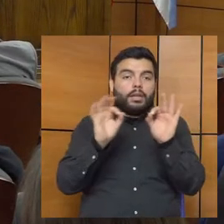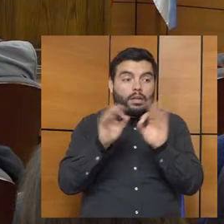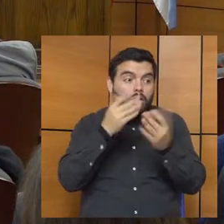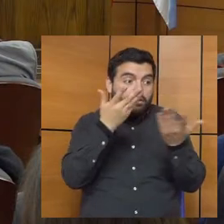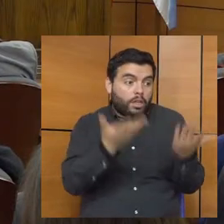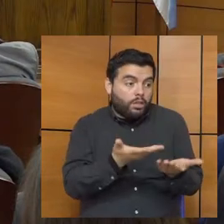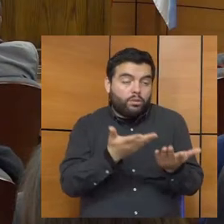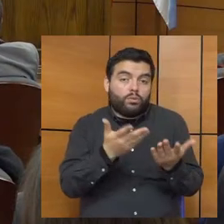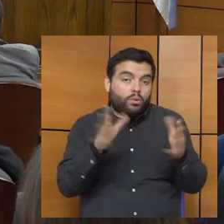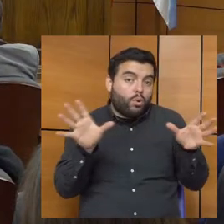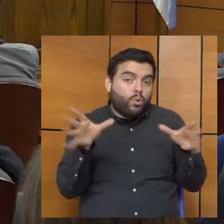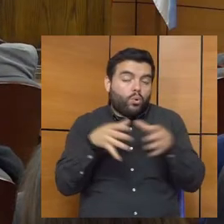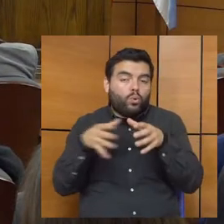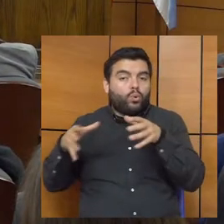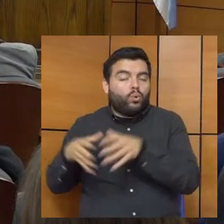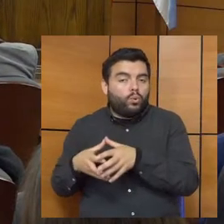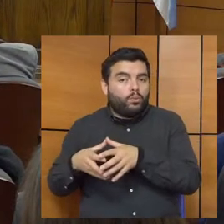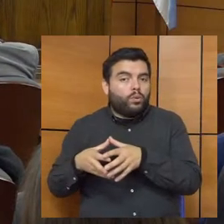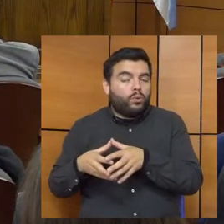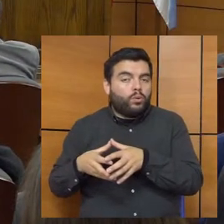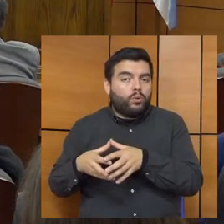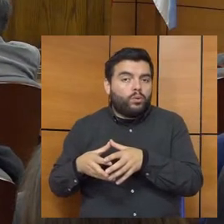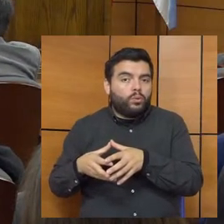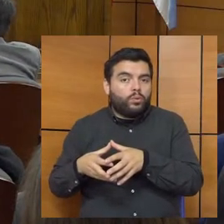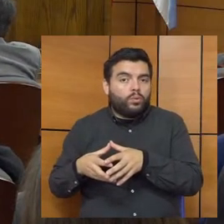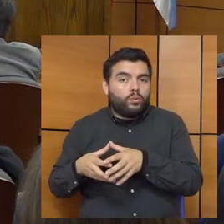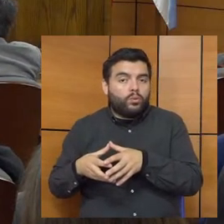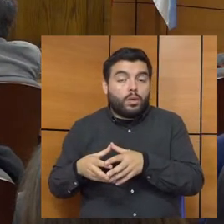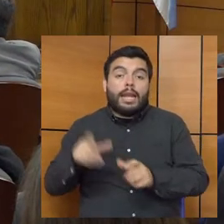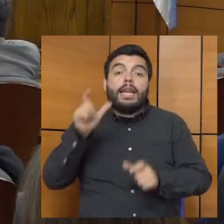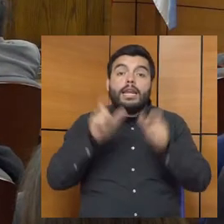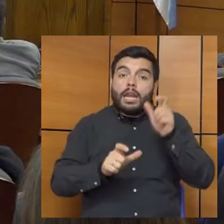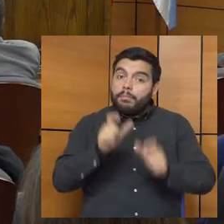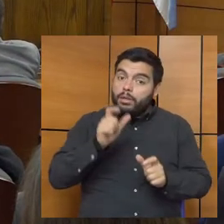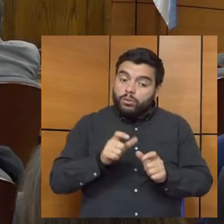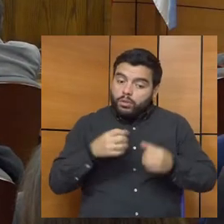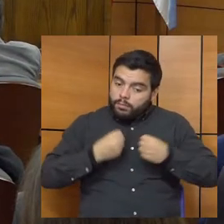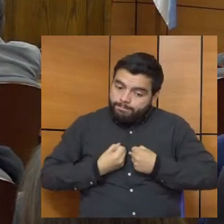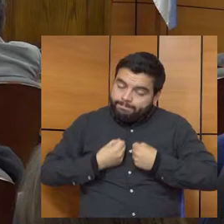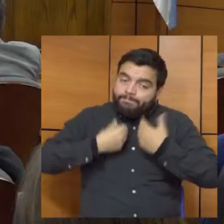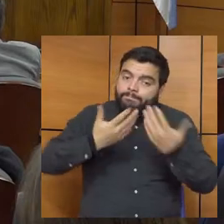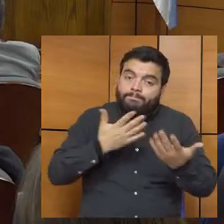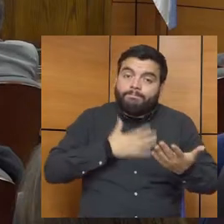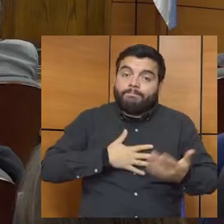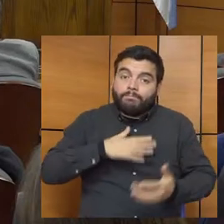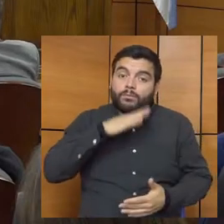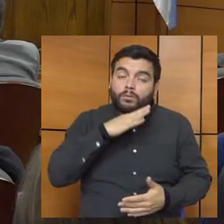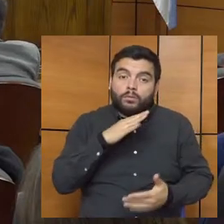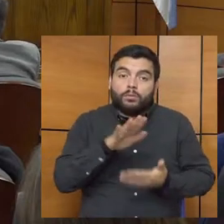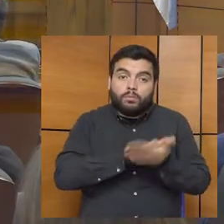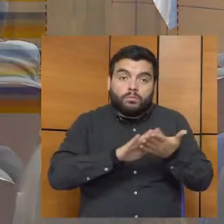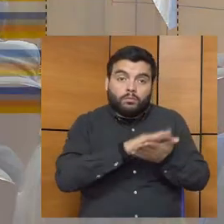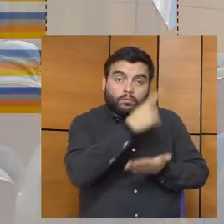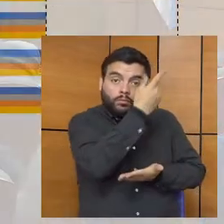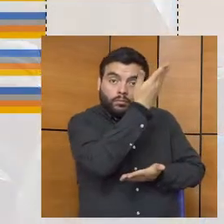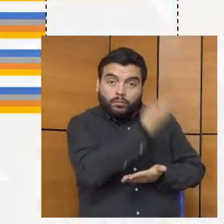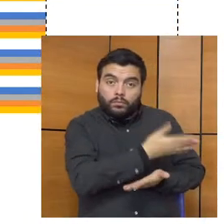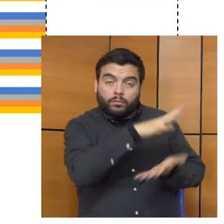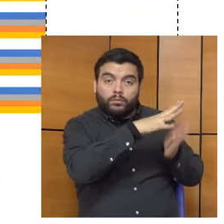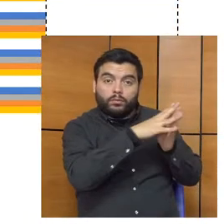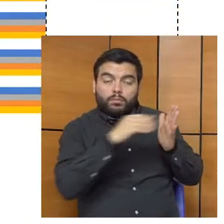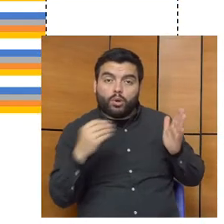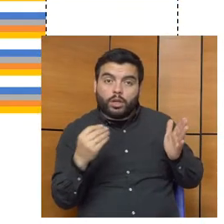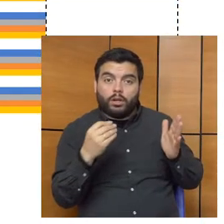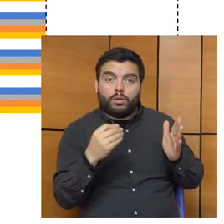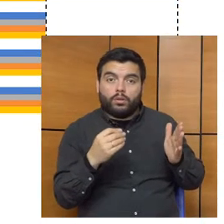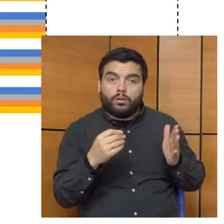esta segmentación era qué tan predispuestas estaban las personas hacia la tecnología. Y aquí usted puede ver este modelo, que es un modelo